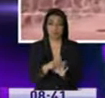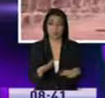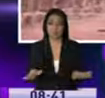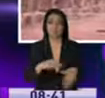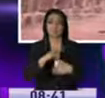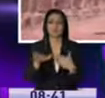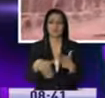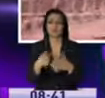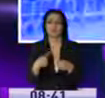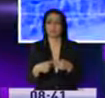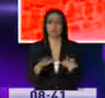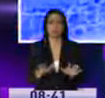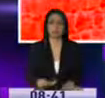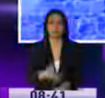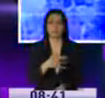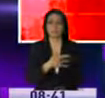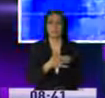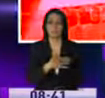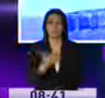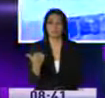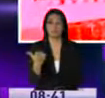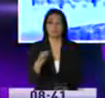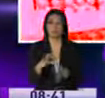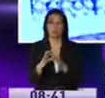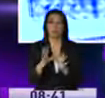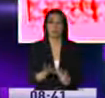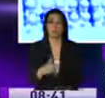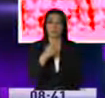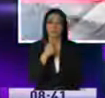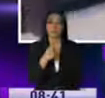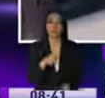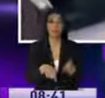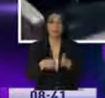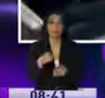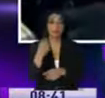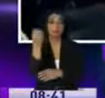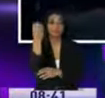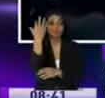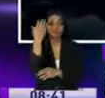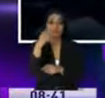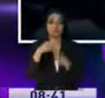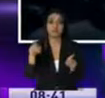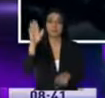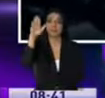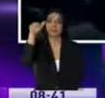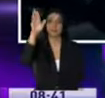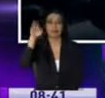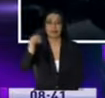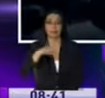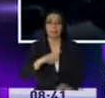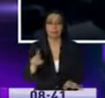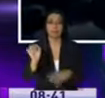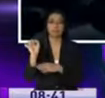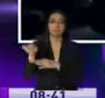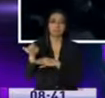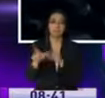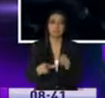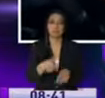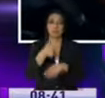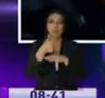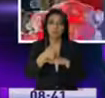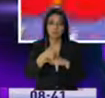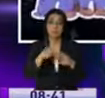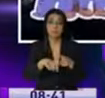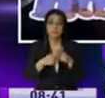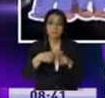lastimosamente. Como dice aquí Roberto, tras cámaras, hay algunas señales de tránsito que están pintadas y no han servido para nada. Si es que las autoridades no